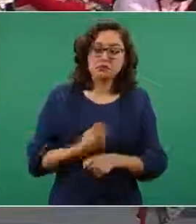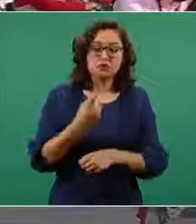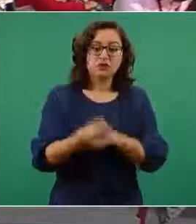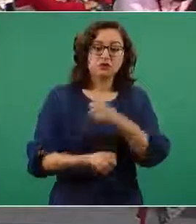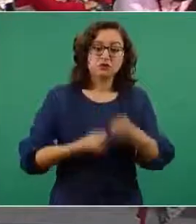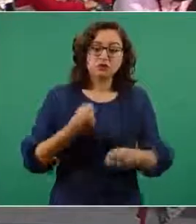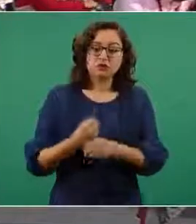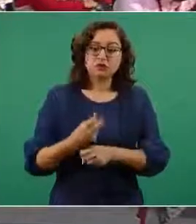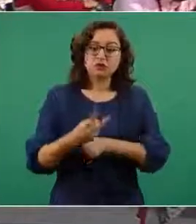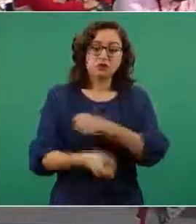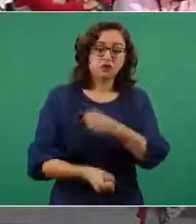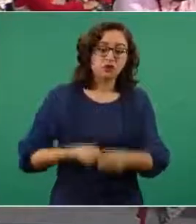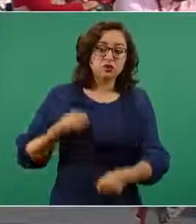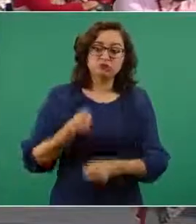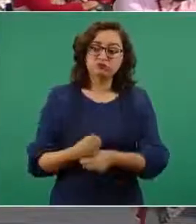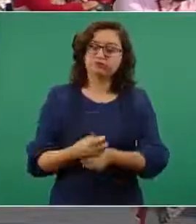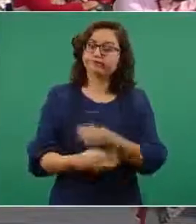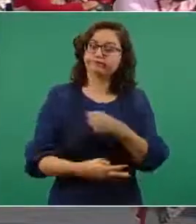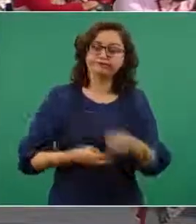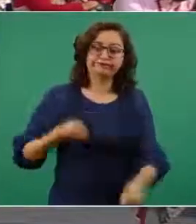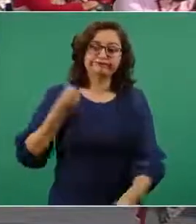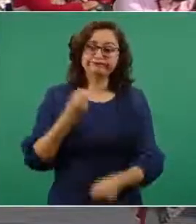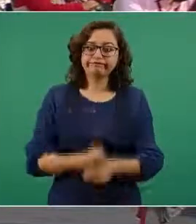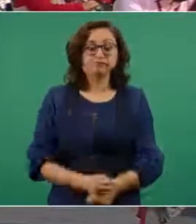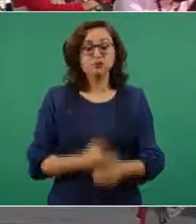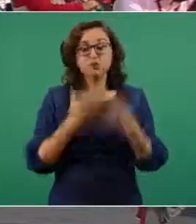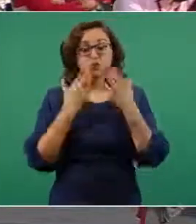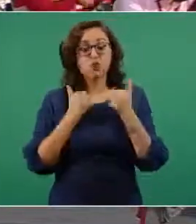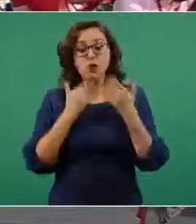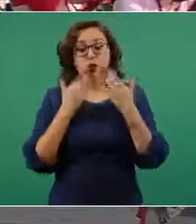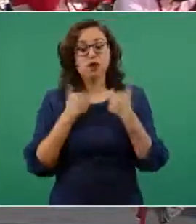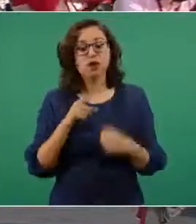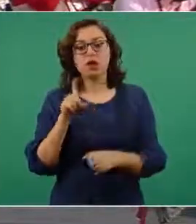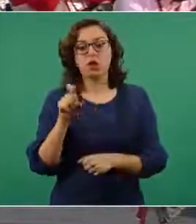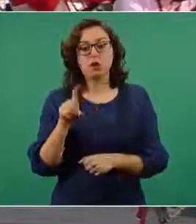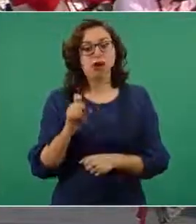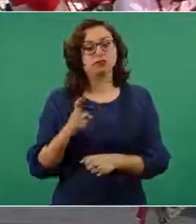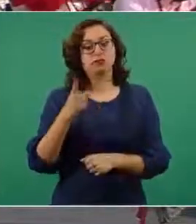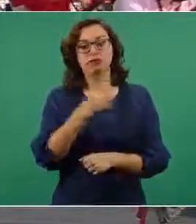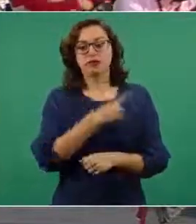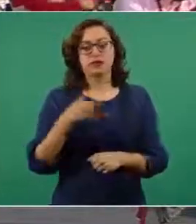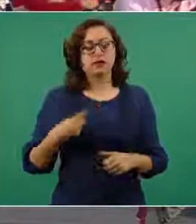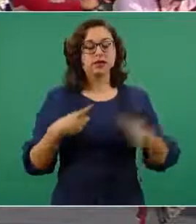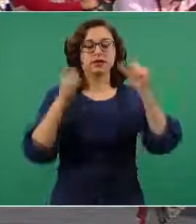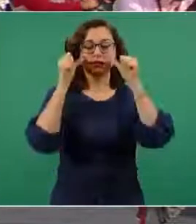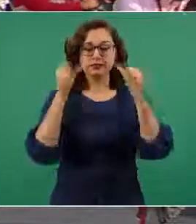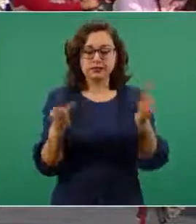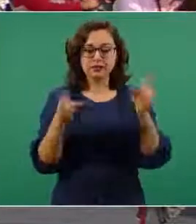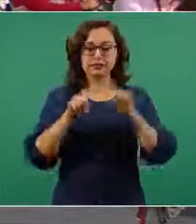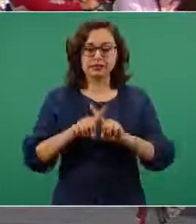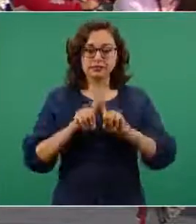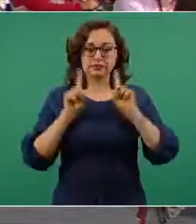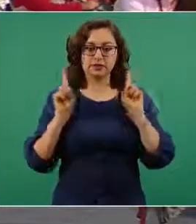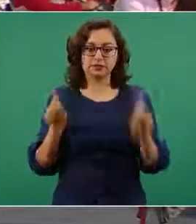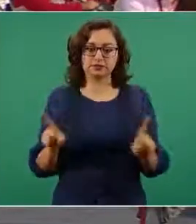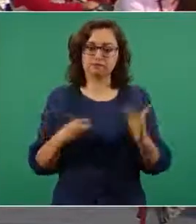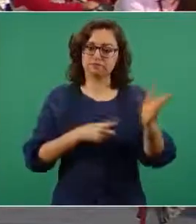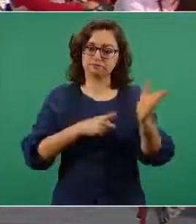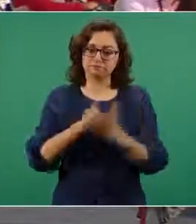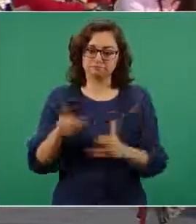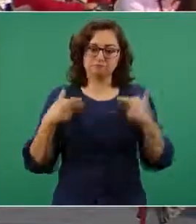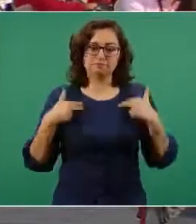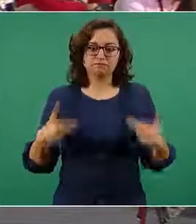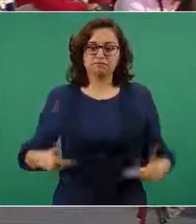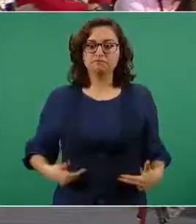y que son asuntos que consideramos que se tienen que atender de otra manera, porque son flagrantes violaciones a